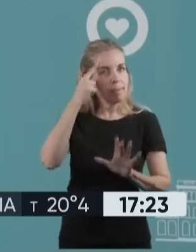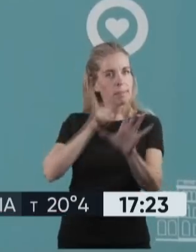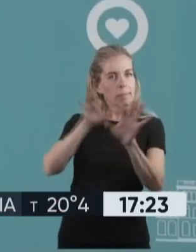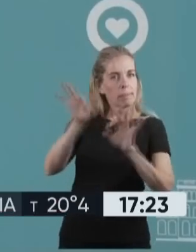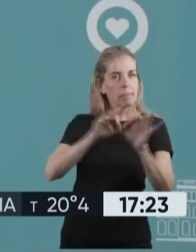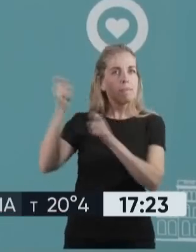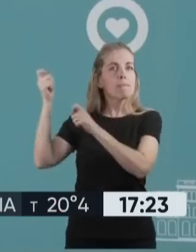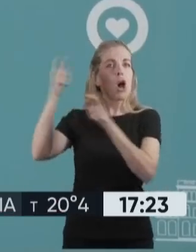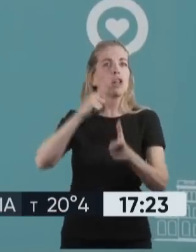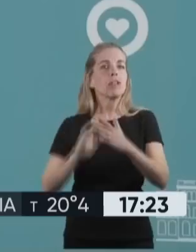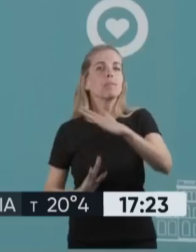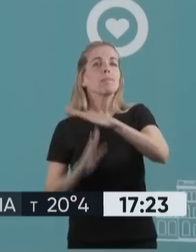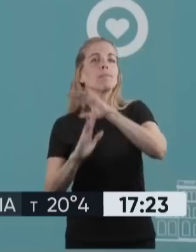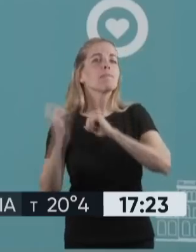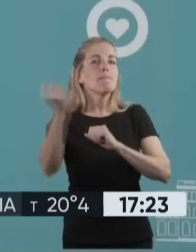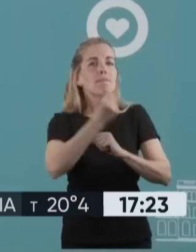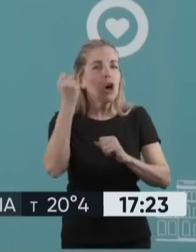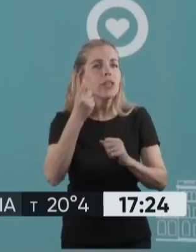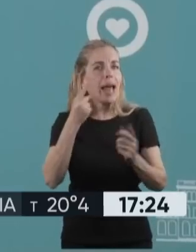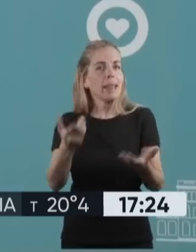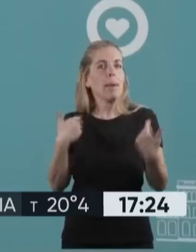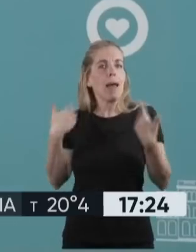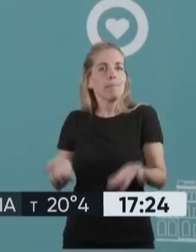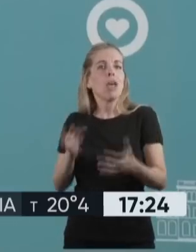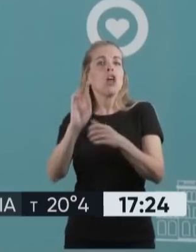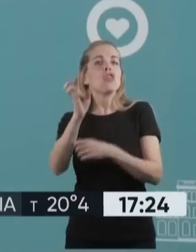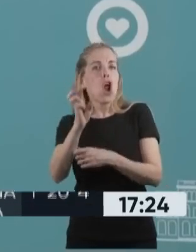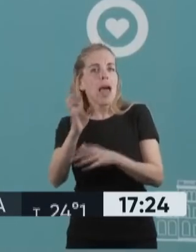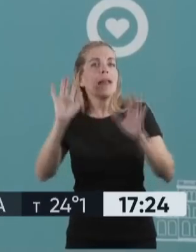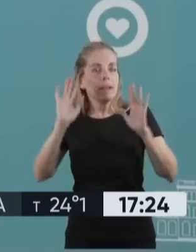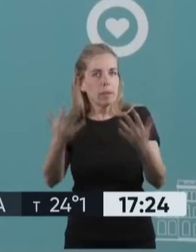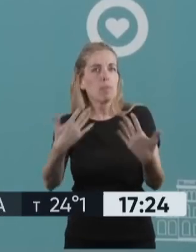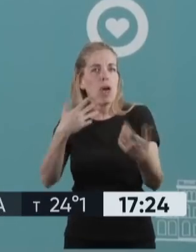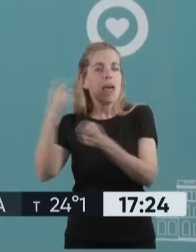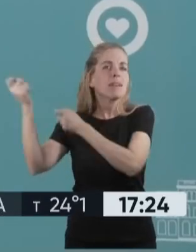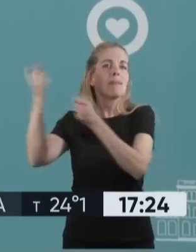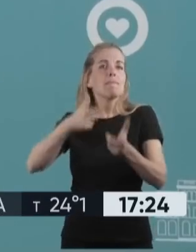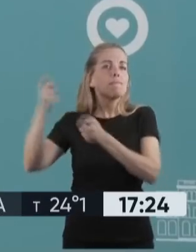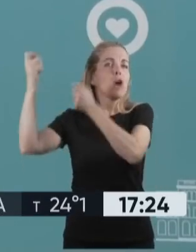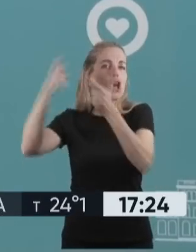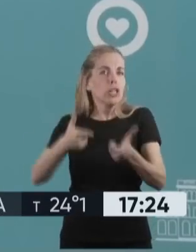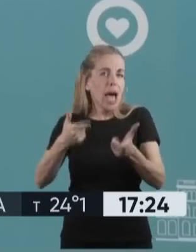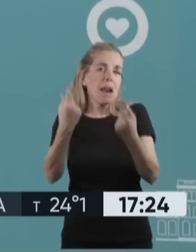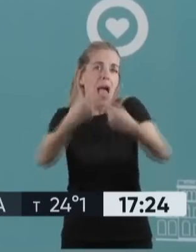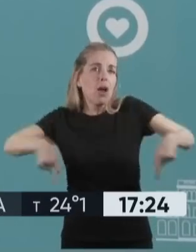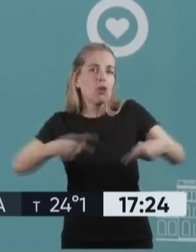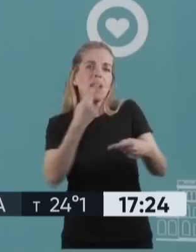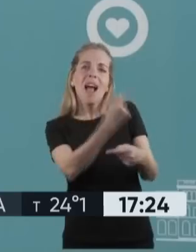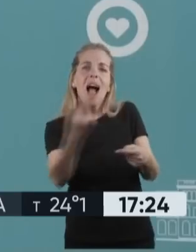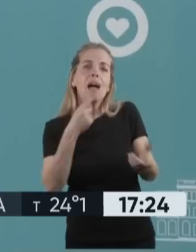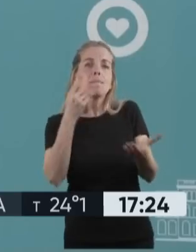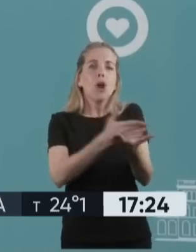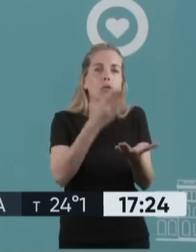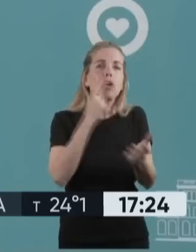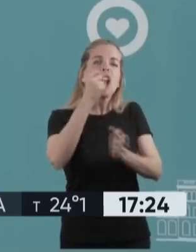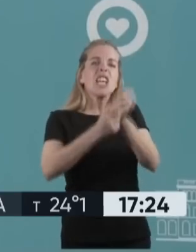con respecto a otras para el financiamiento del Banco Central. Se puede importar todo lo que cada uno quiere, lo que cada industria quiera.